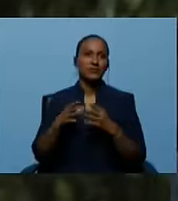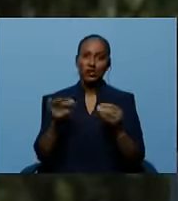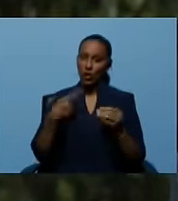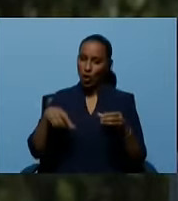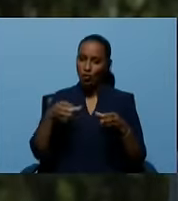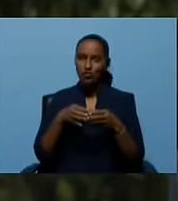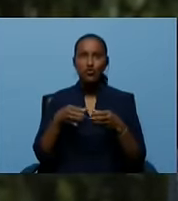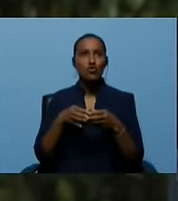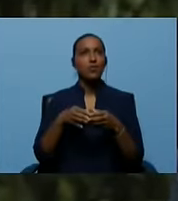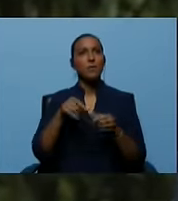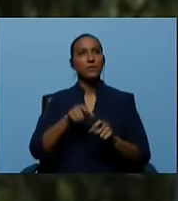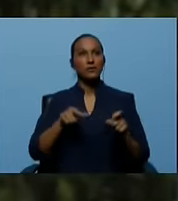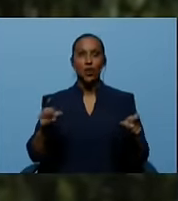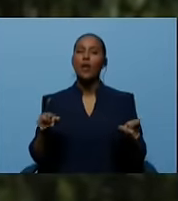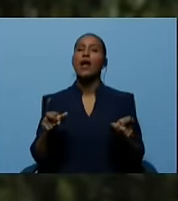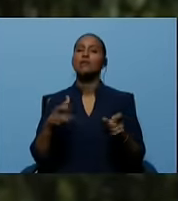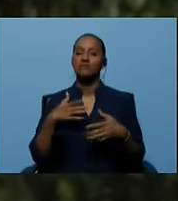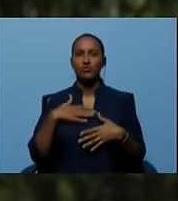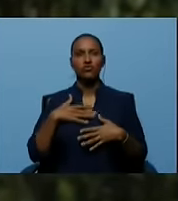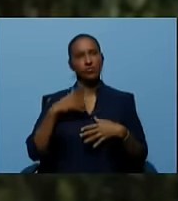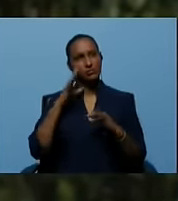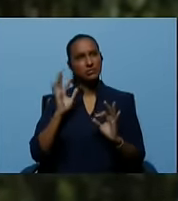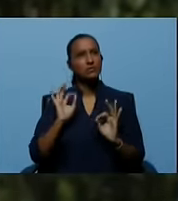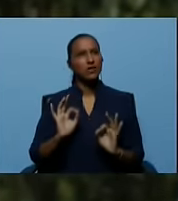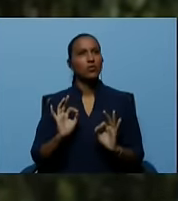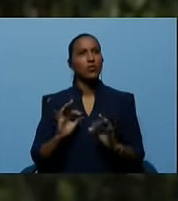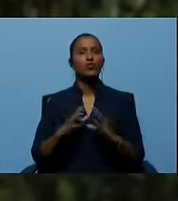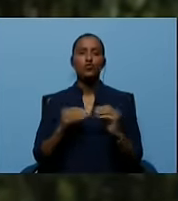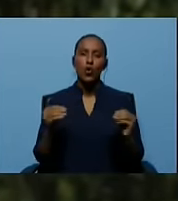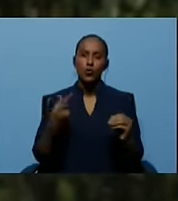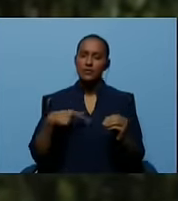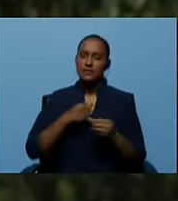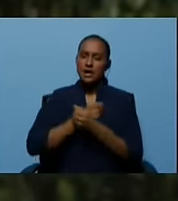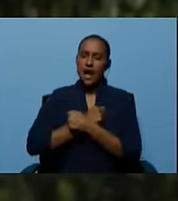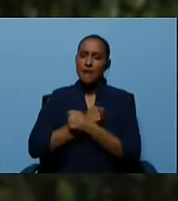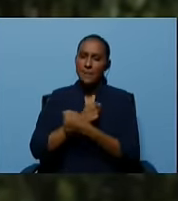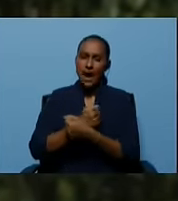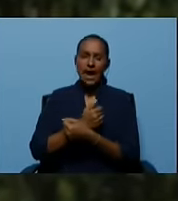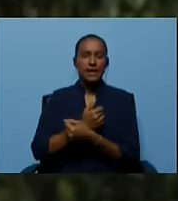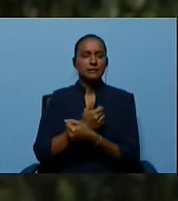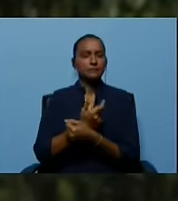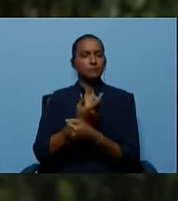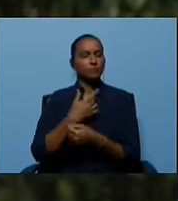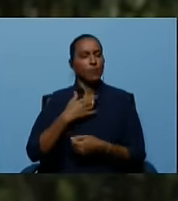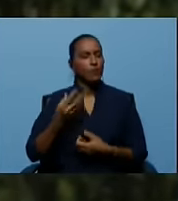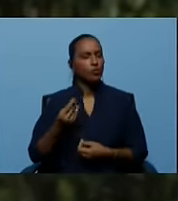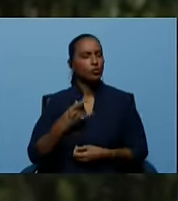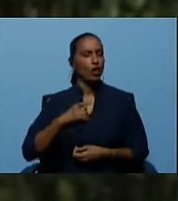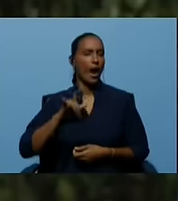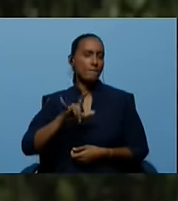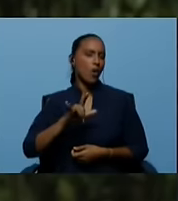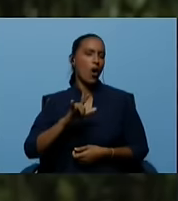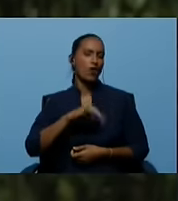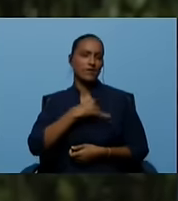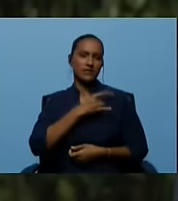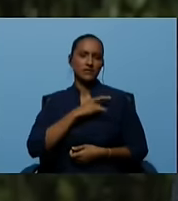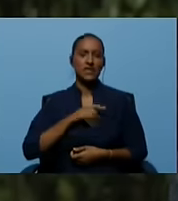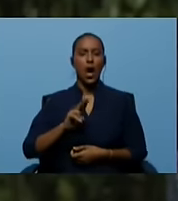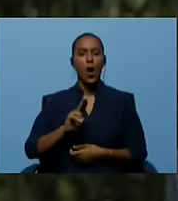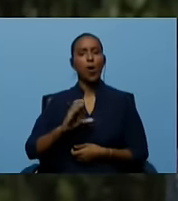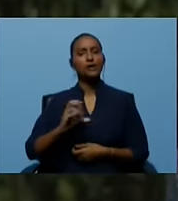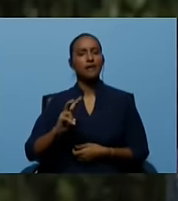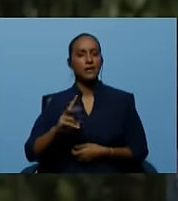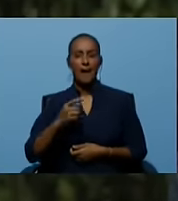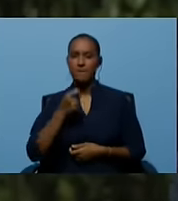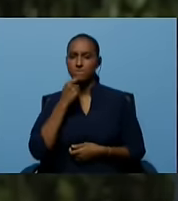seminario científico, y estoy seguro que todos los que amamos y queremos nuestra Universidad Central de Venezuela, en ver esta extraordinaria obra